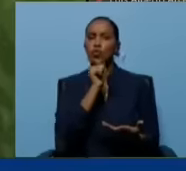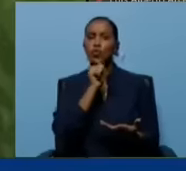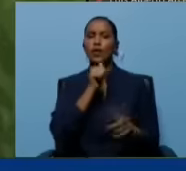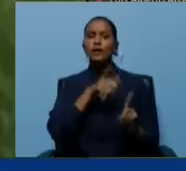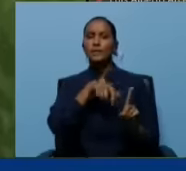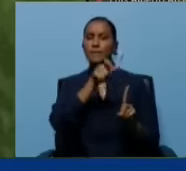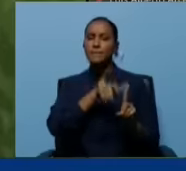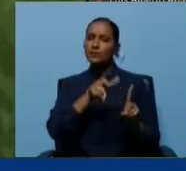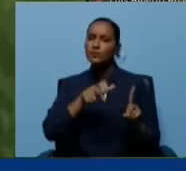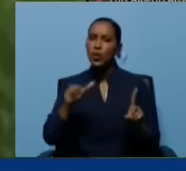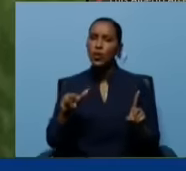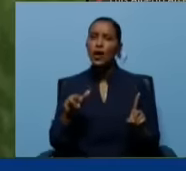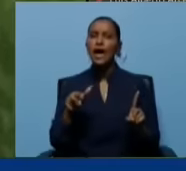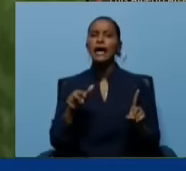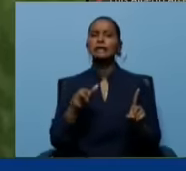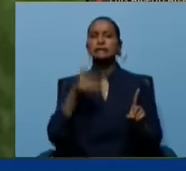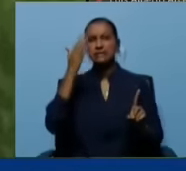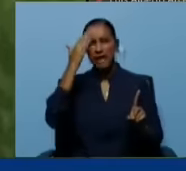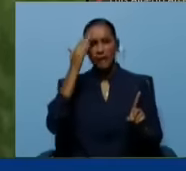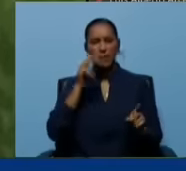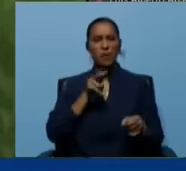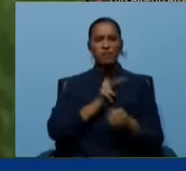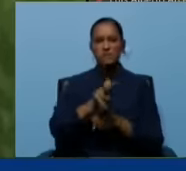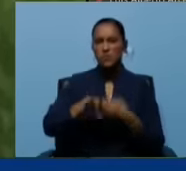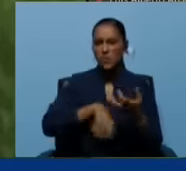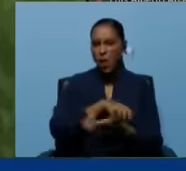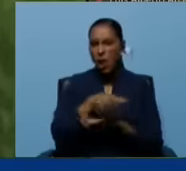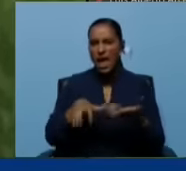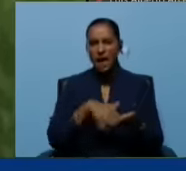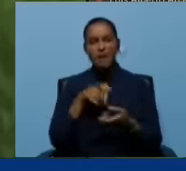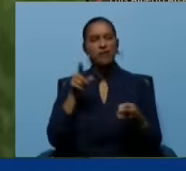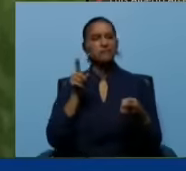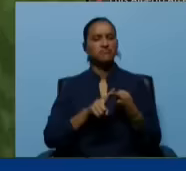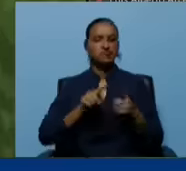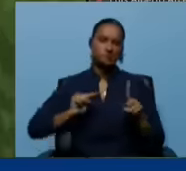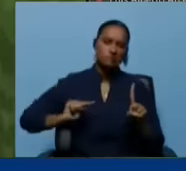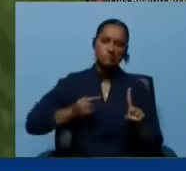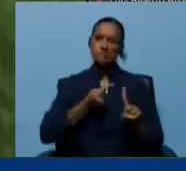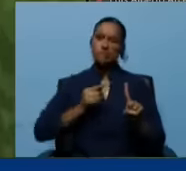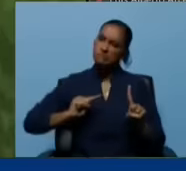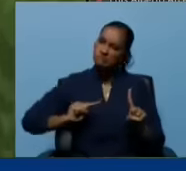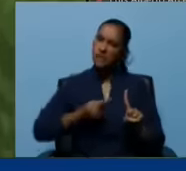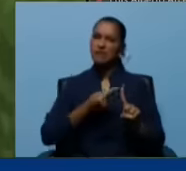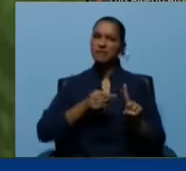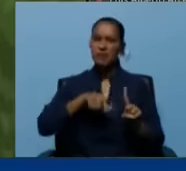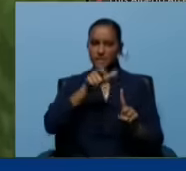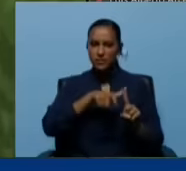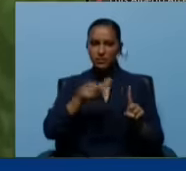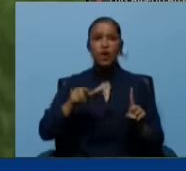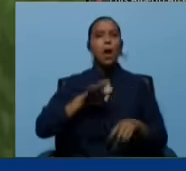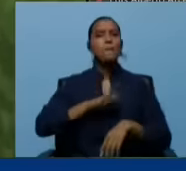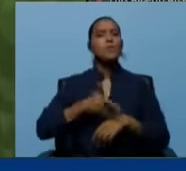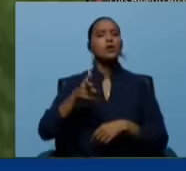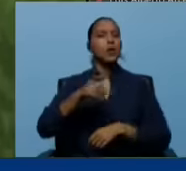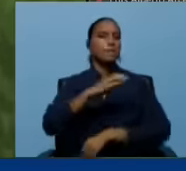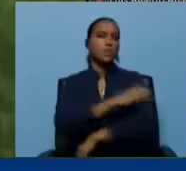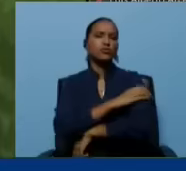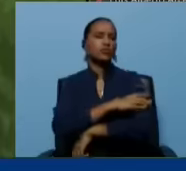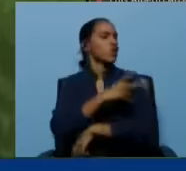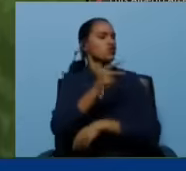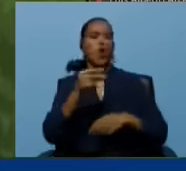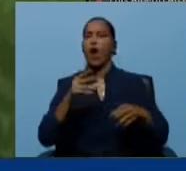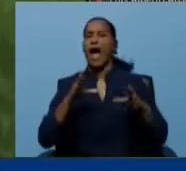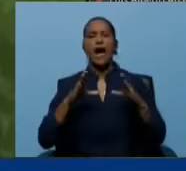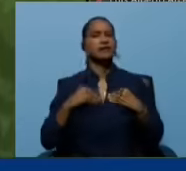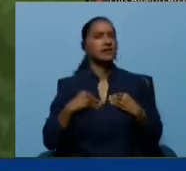incivilizada, violenta, fascista de una parte de la oposición que se niega a aceptar todo lo que